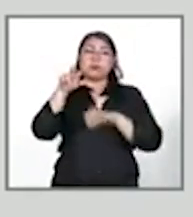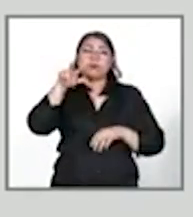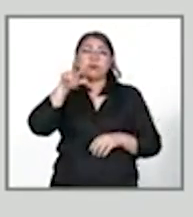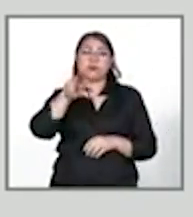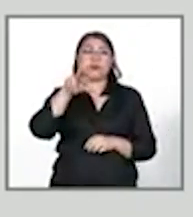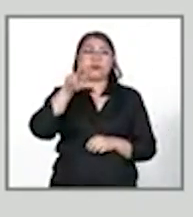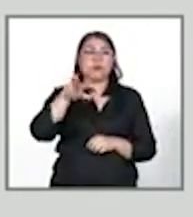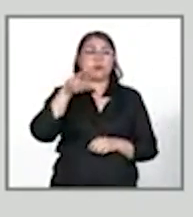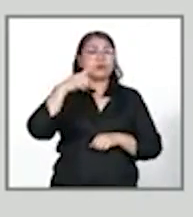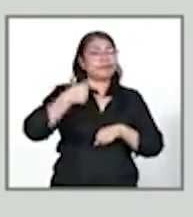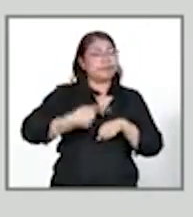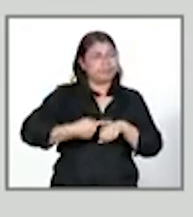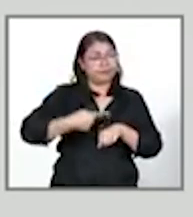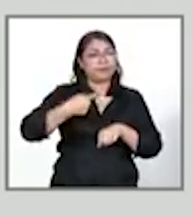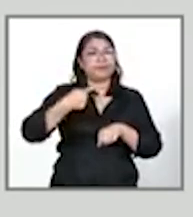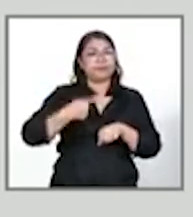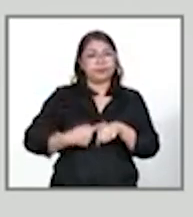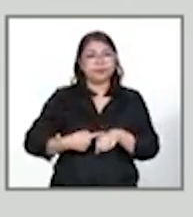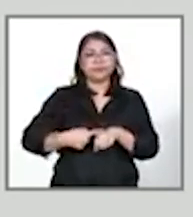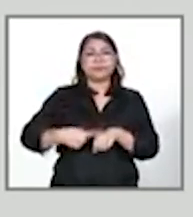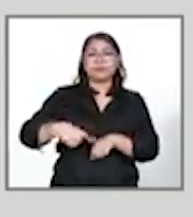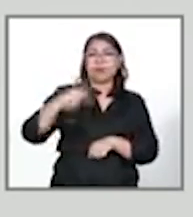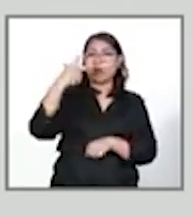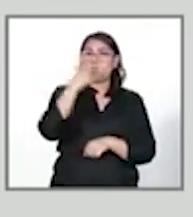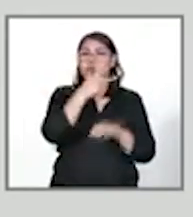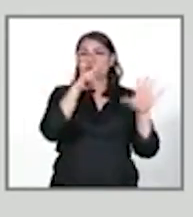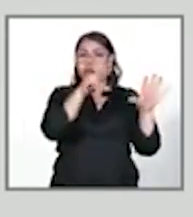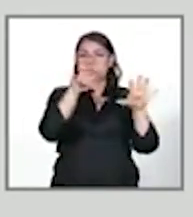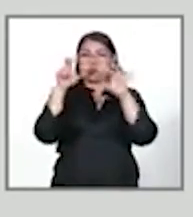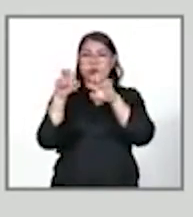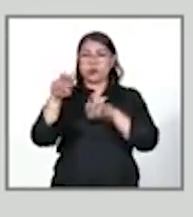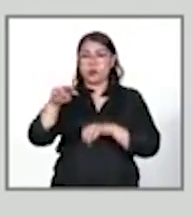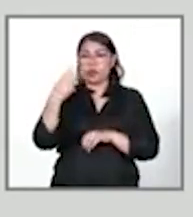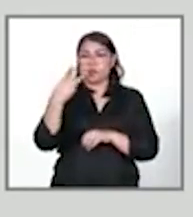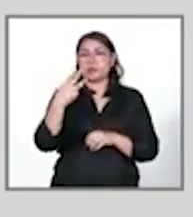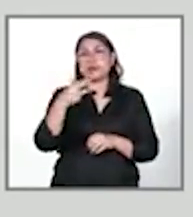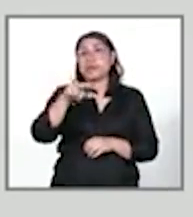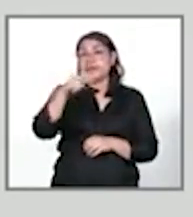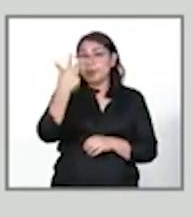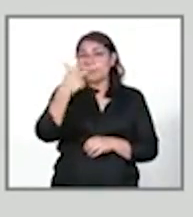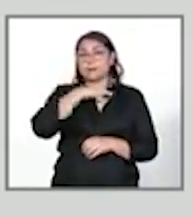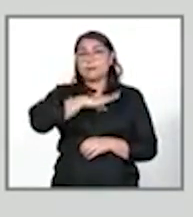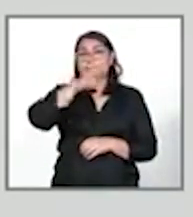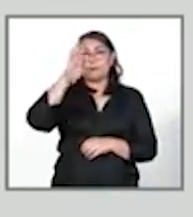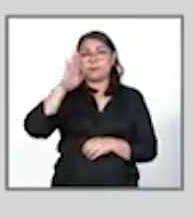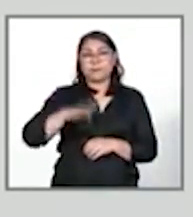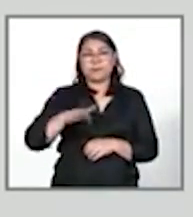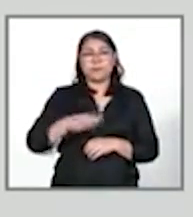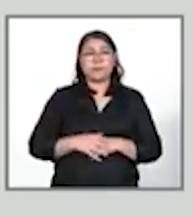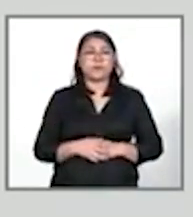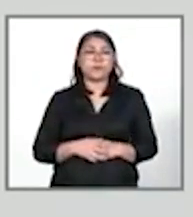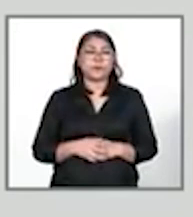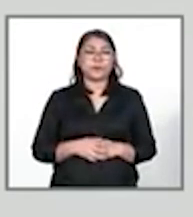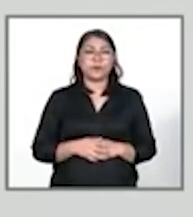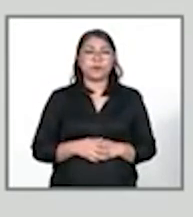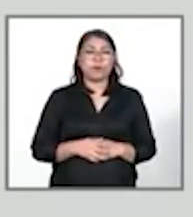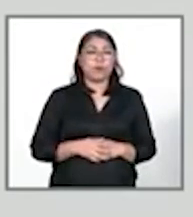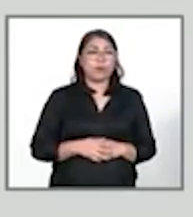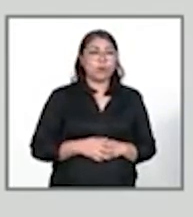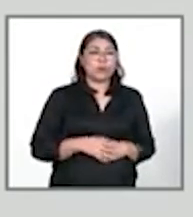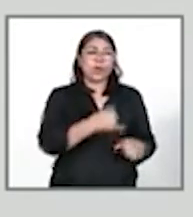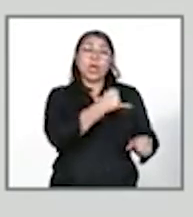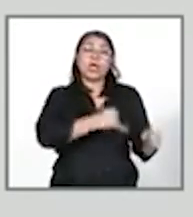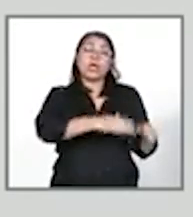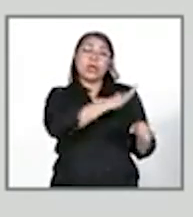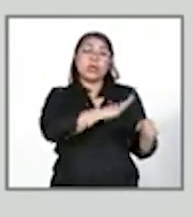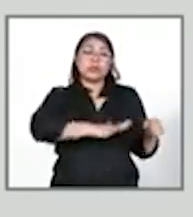13.918 casos confirmados y 813 defunciones. En la jurisdicción sanitaria número